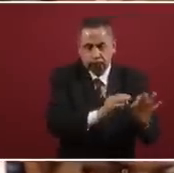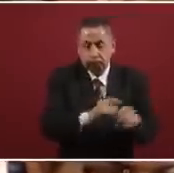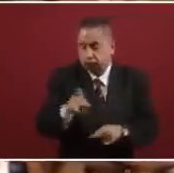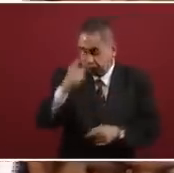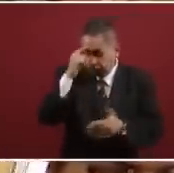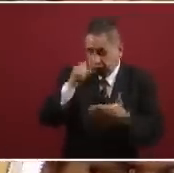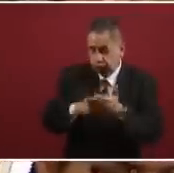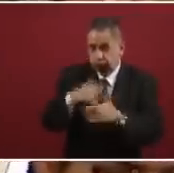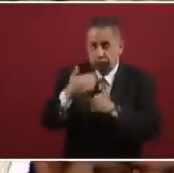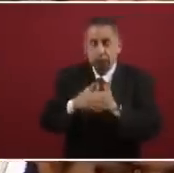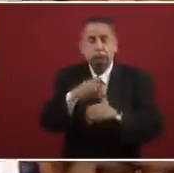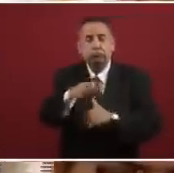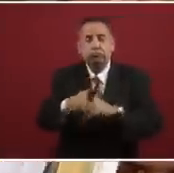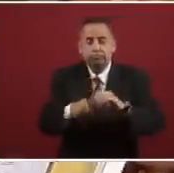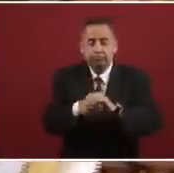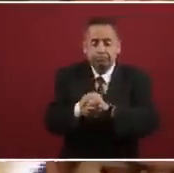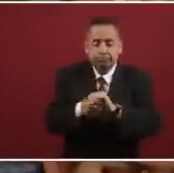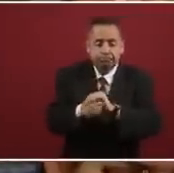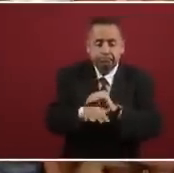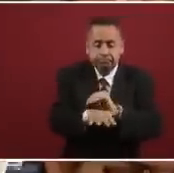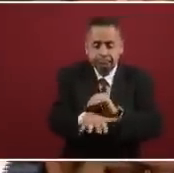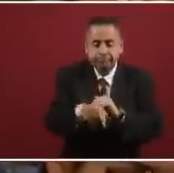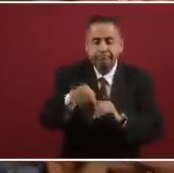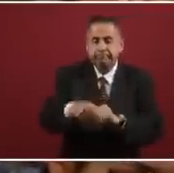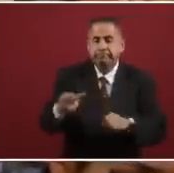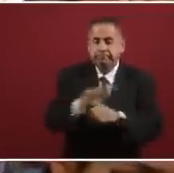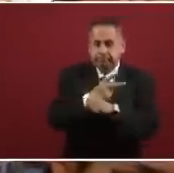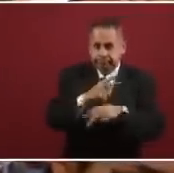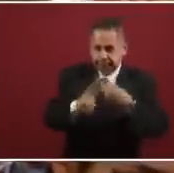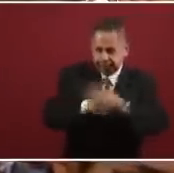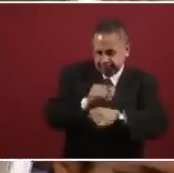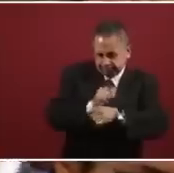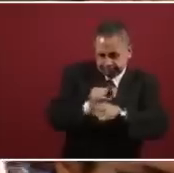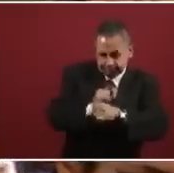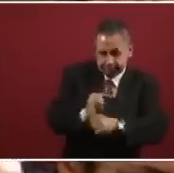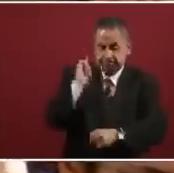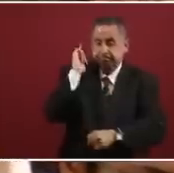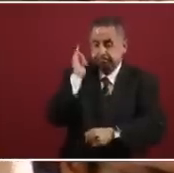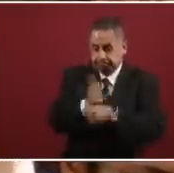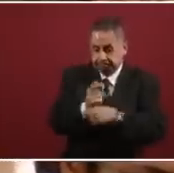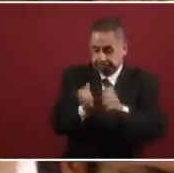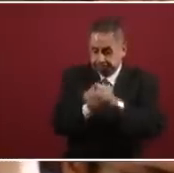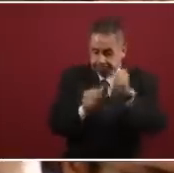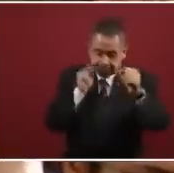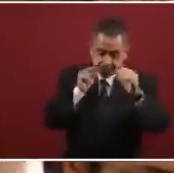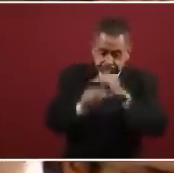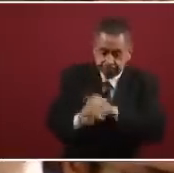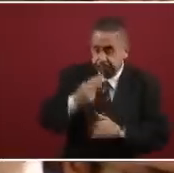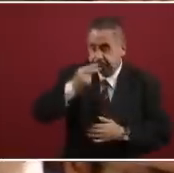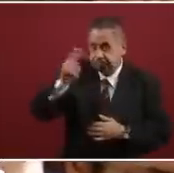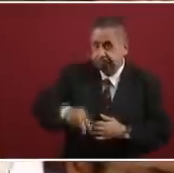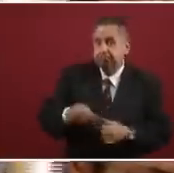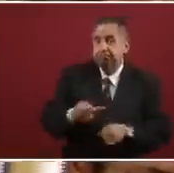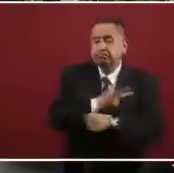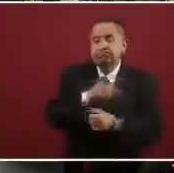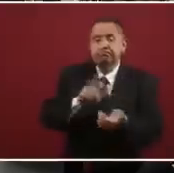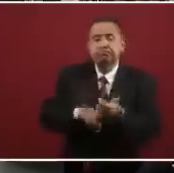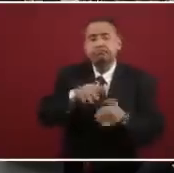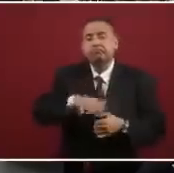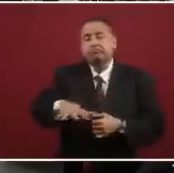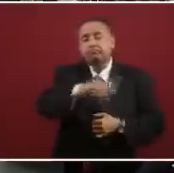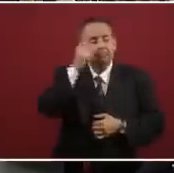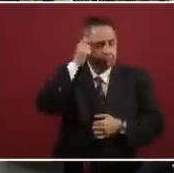Ayotzinapa responda a esto, a descubrir la verdad sobre los hechos registrados en el estado de Guerrero? Y por